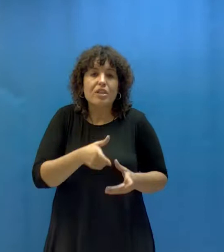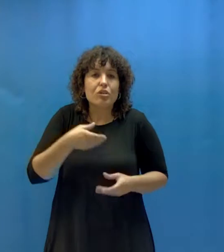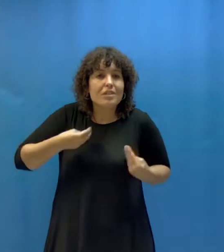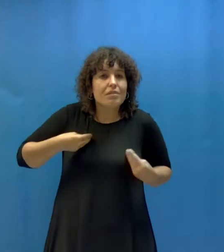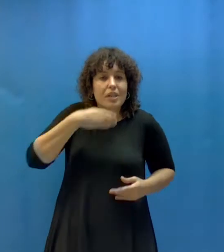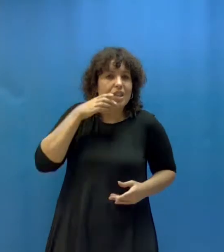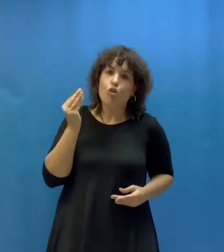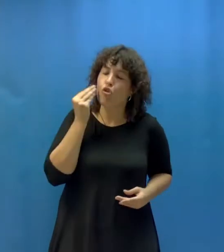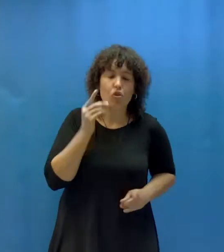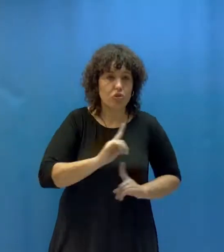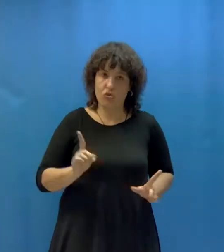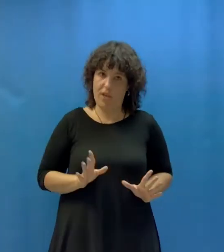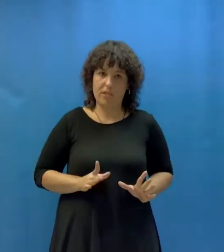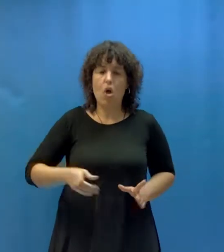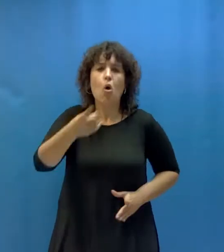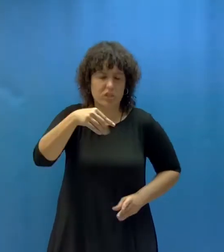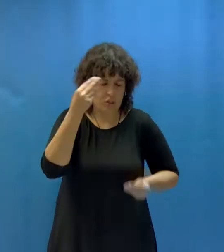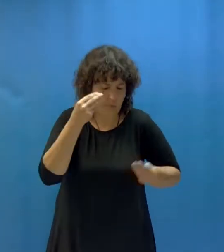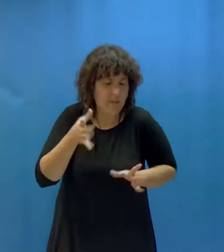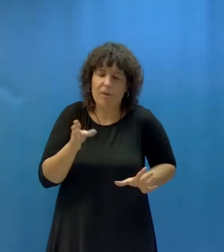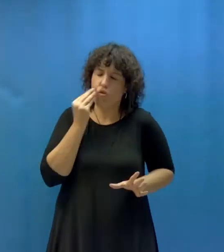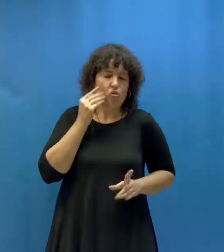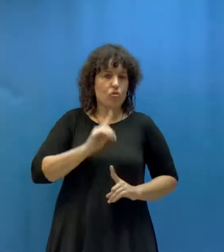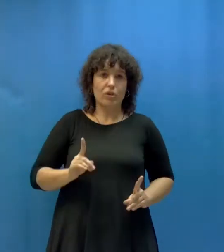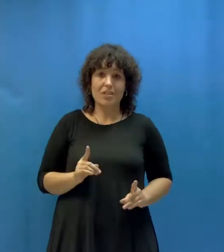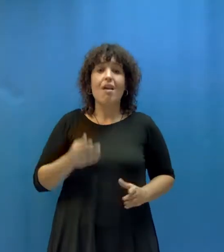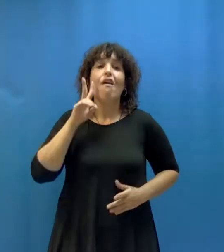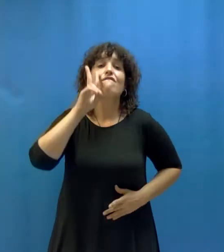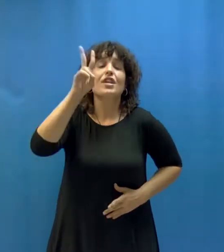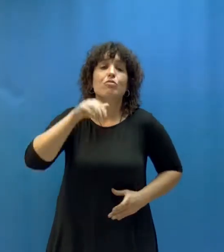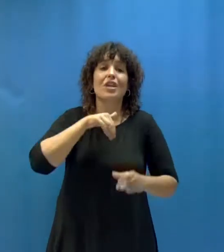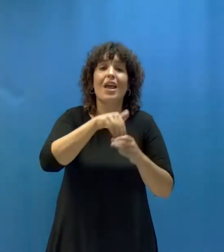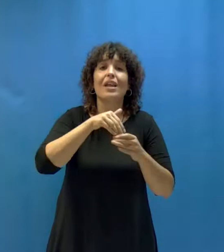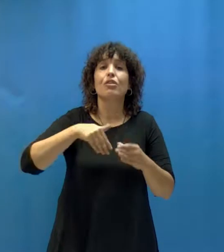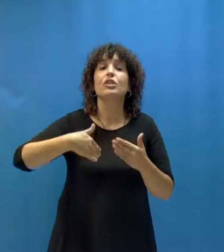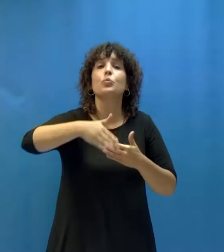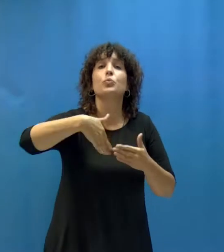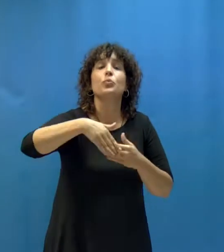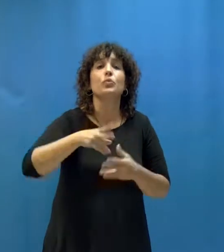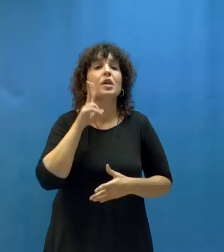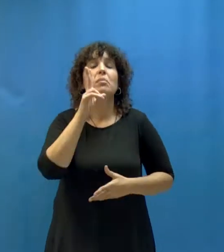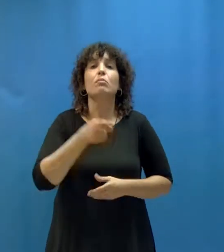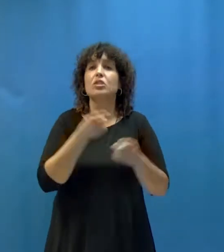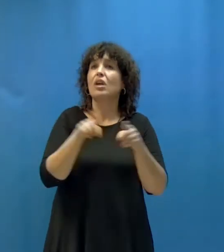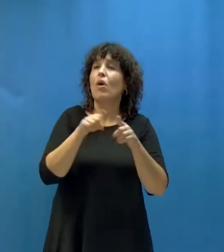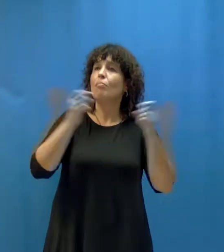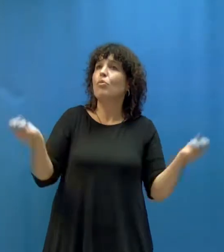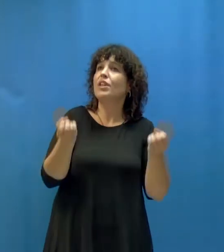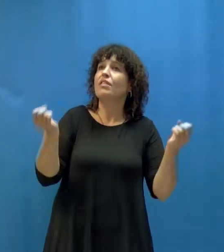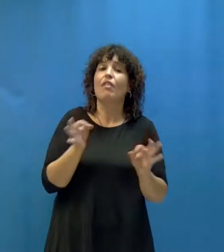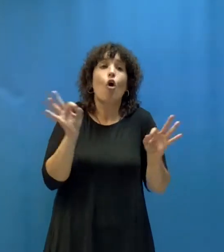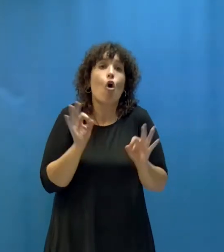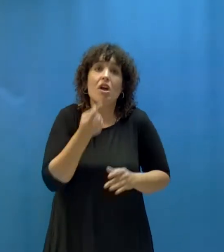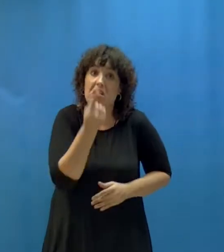menos, aunque ustedes lo crean. Y veremos en las próximas elecciones si valoran más los anuncios o los resultados. Y de eso, más